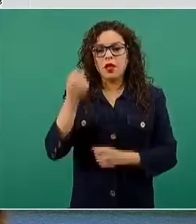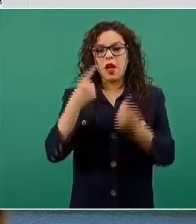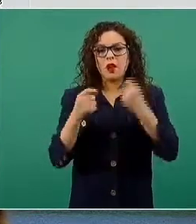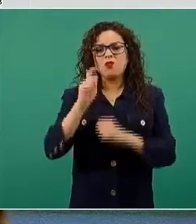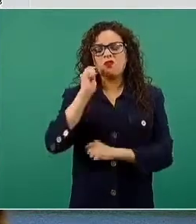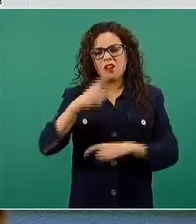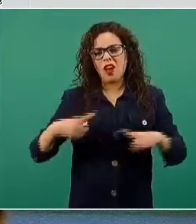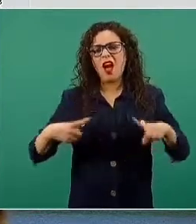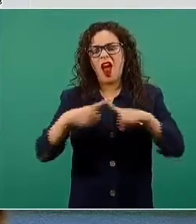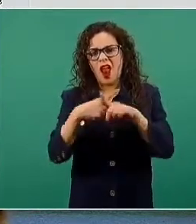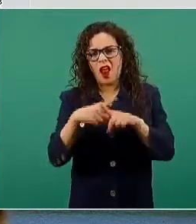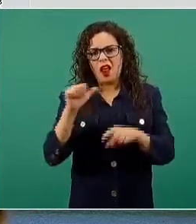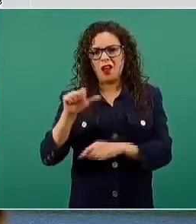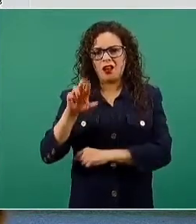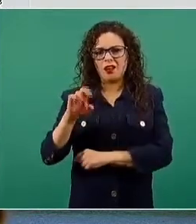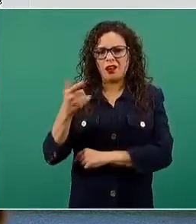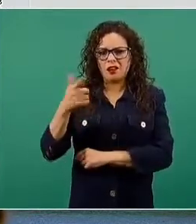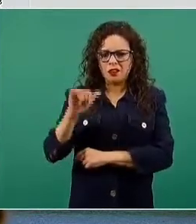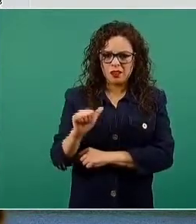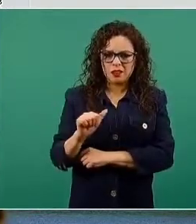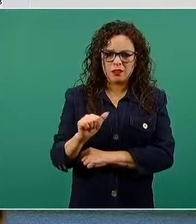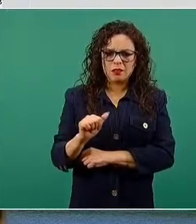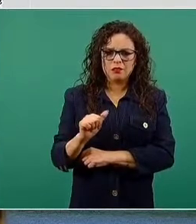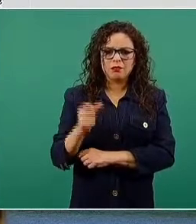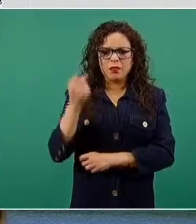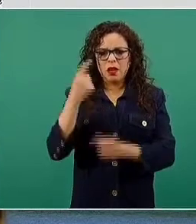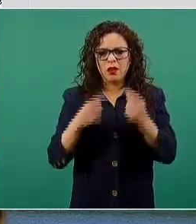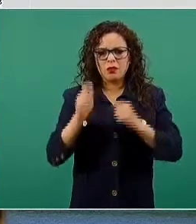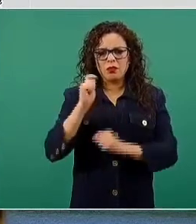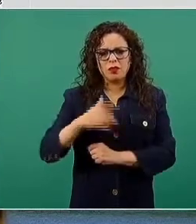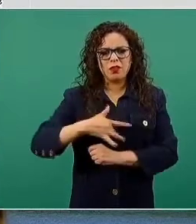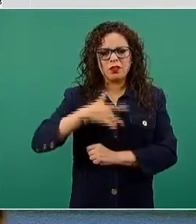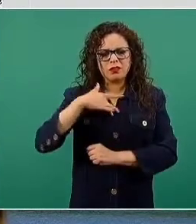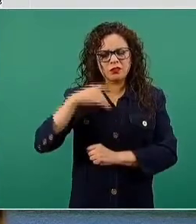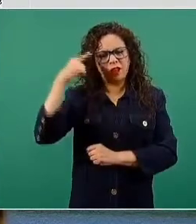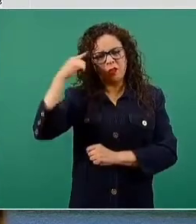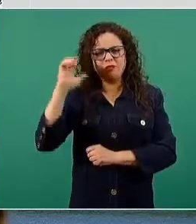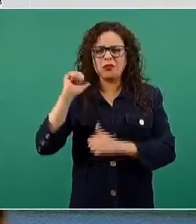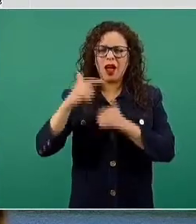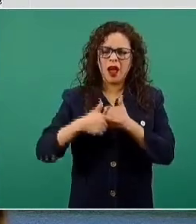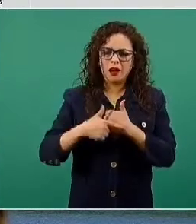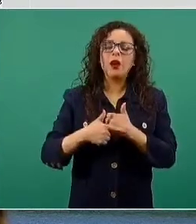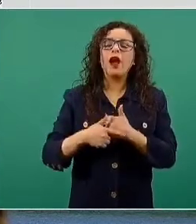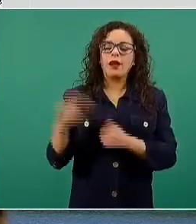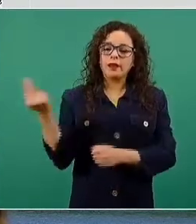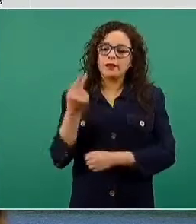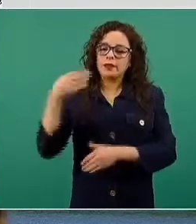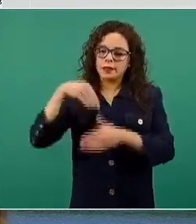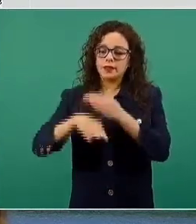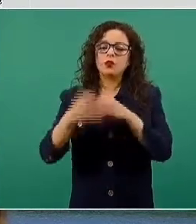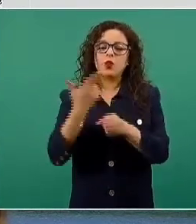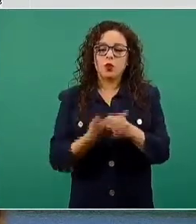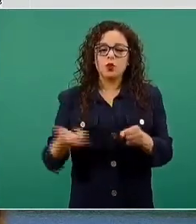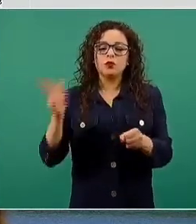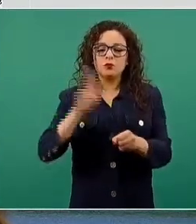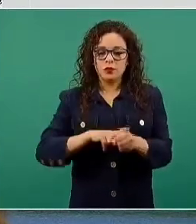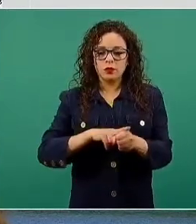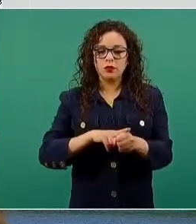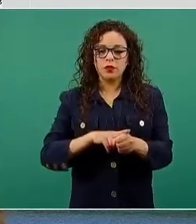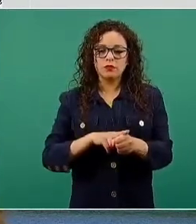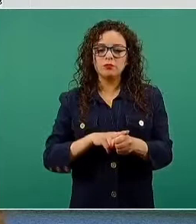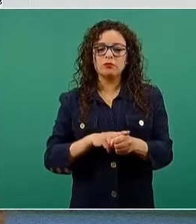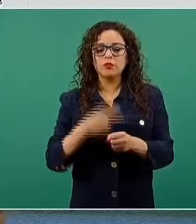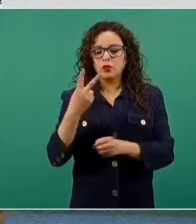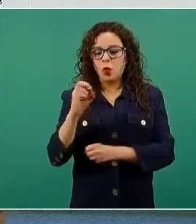o algunas manifestaciones neurológicas han requerido que se hospitalice a las personas, en algunos casos por más de un par